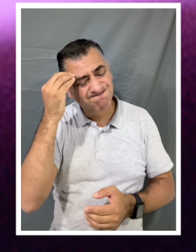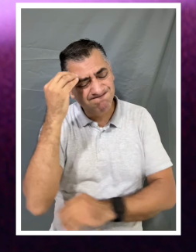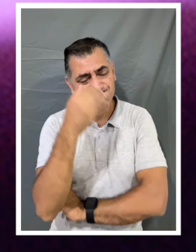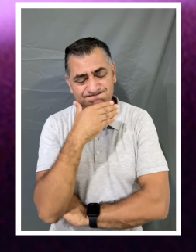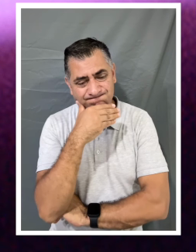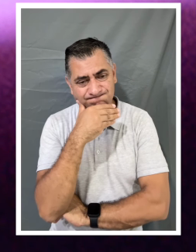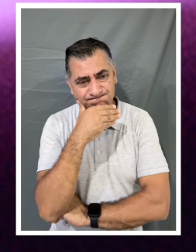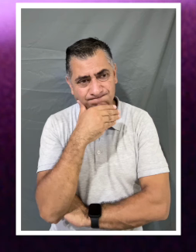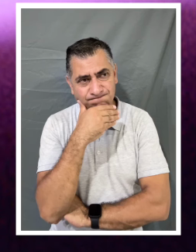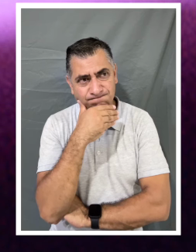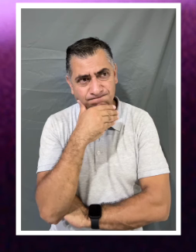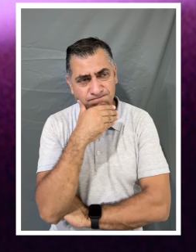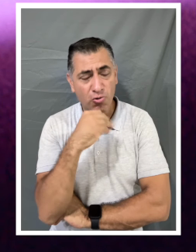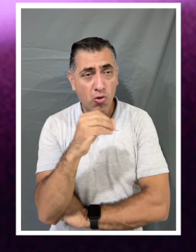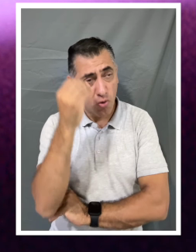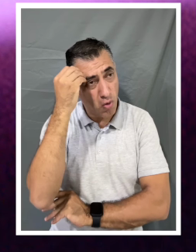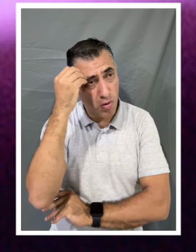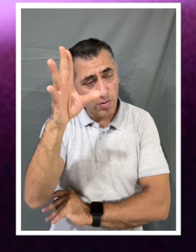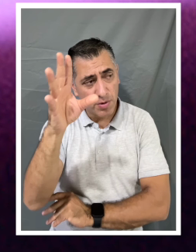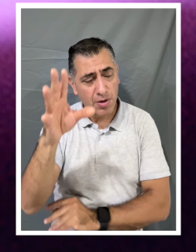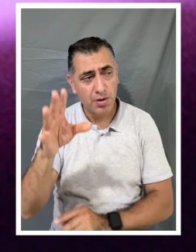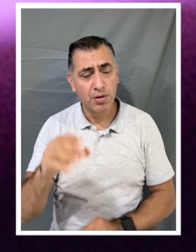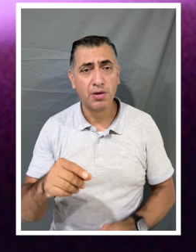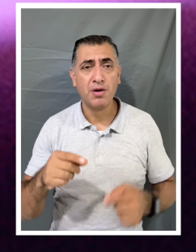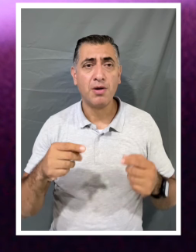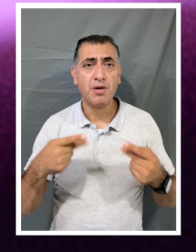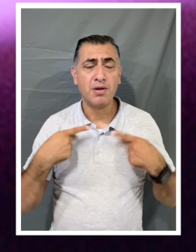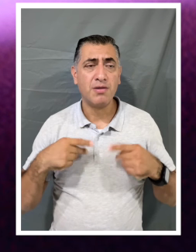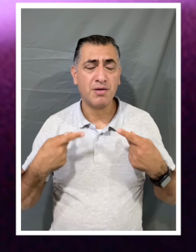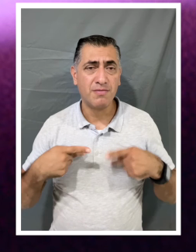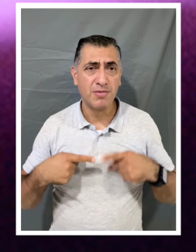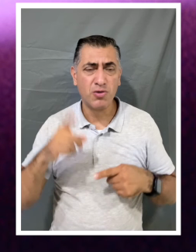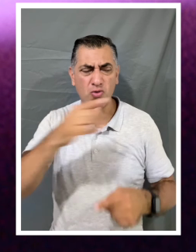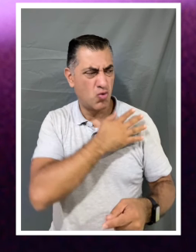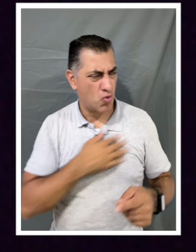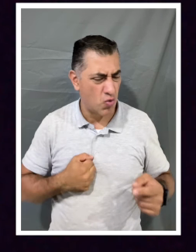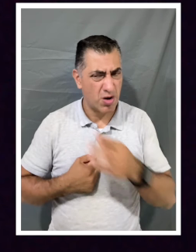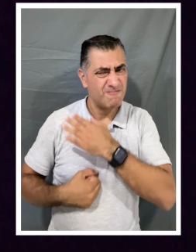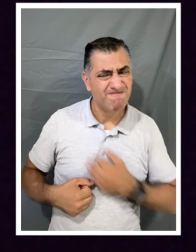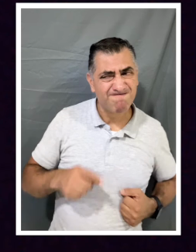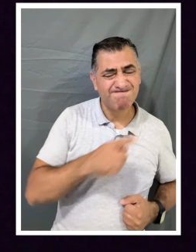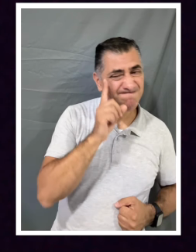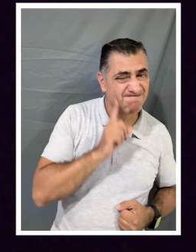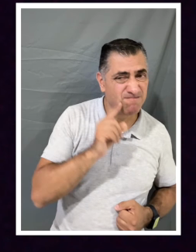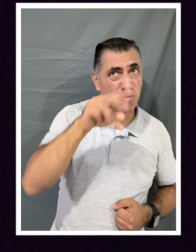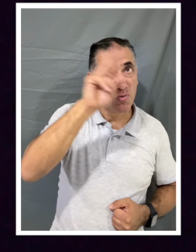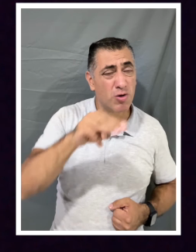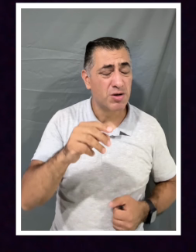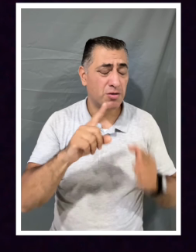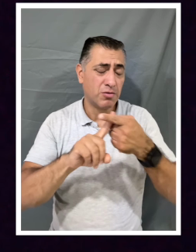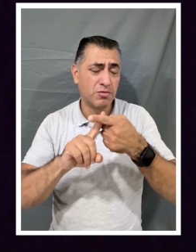pensando o o que olvidándonos que cualquier persona que está aquí es tu hija es tu hijo y tú moriste por él en